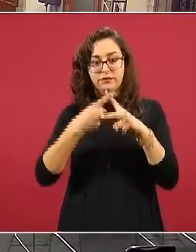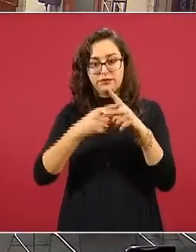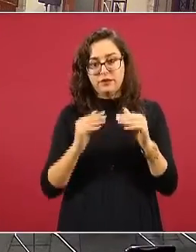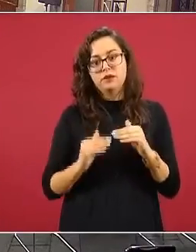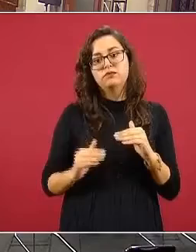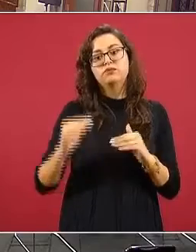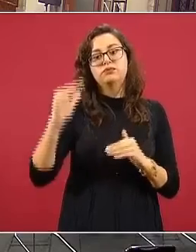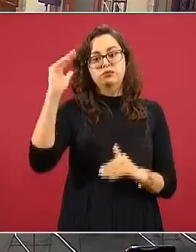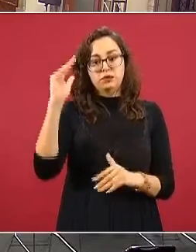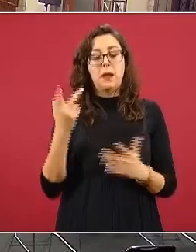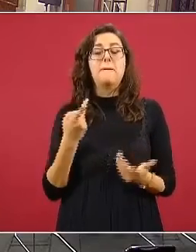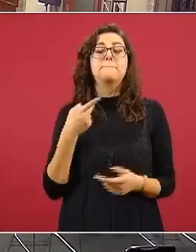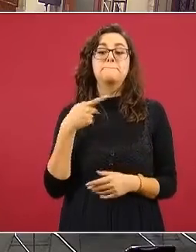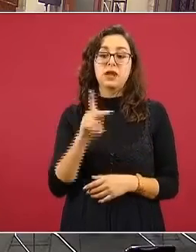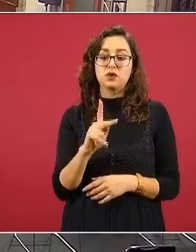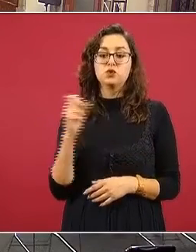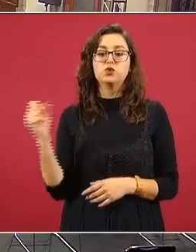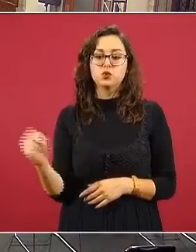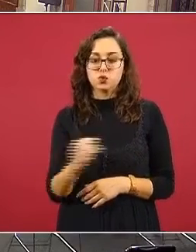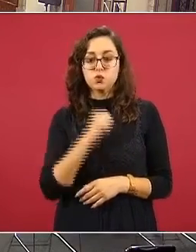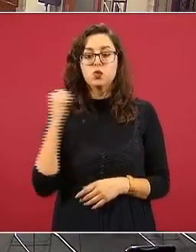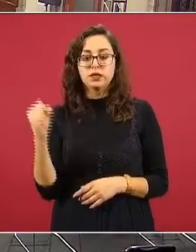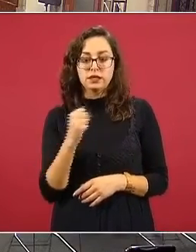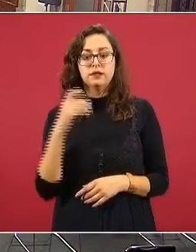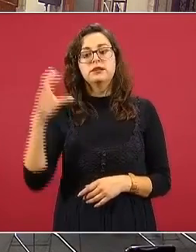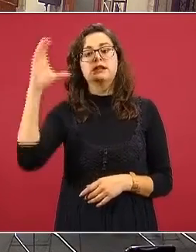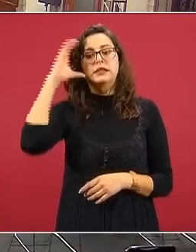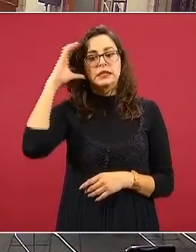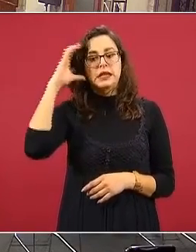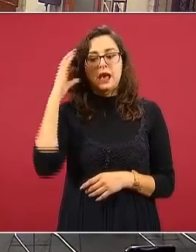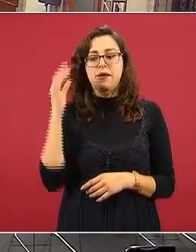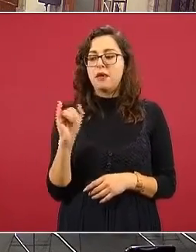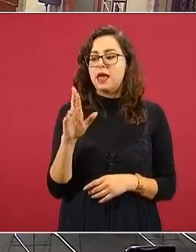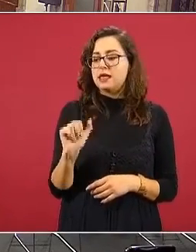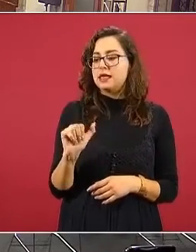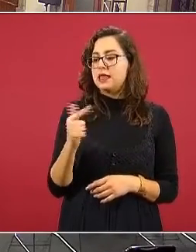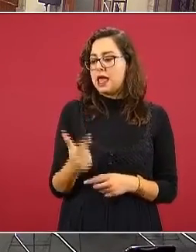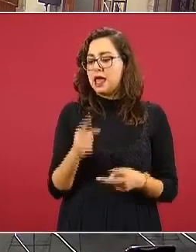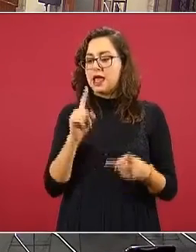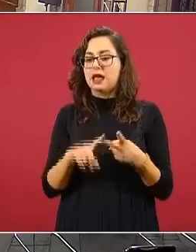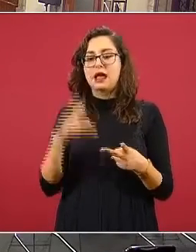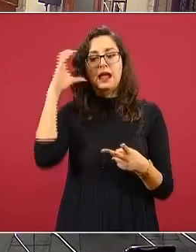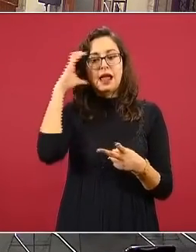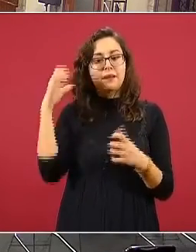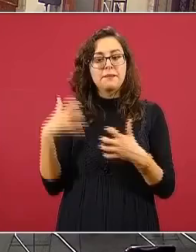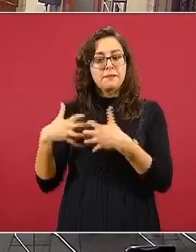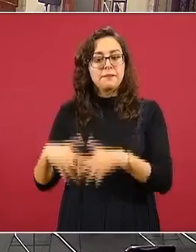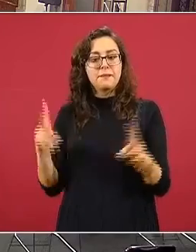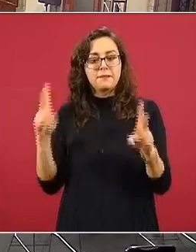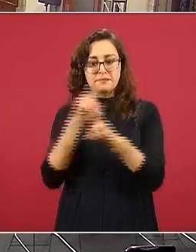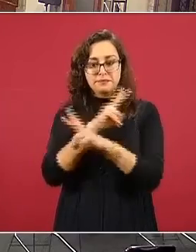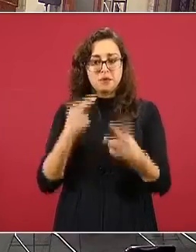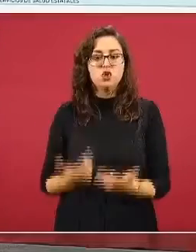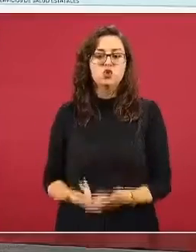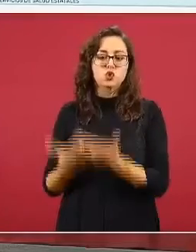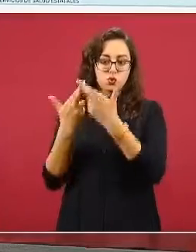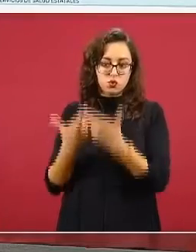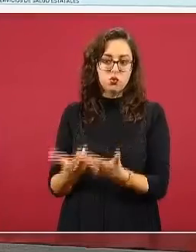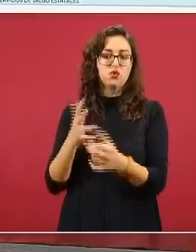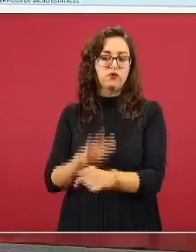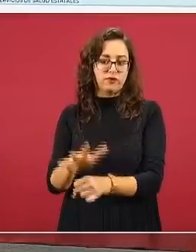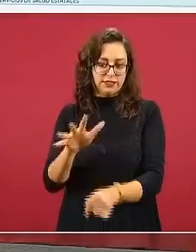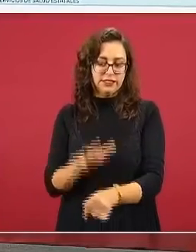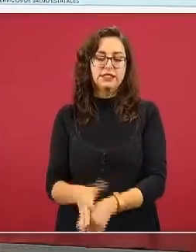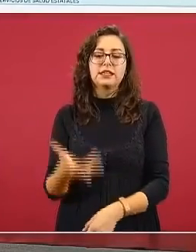bueno es que se cuenta con la disponibilidad tanto de camas generales como de camas con ventilador para que estas personas